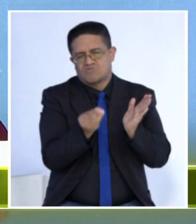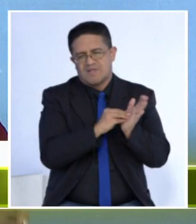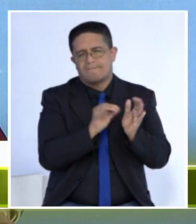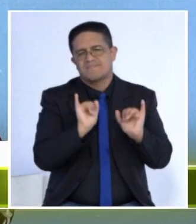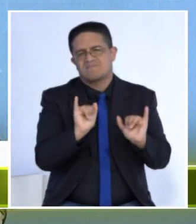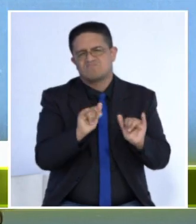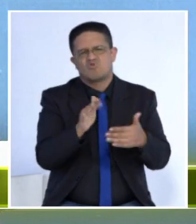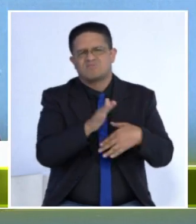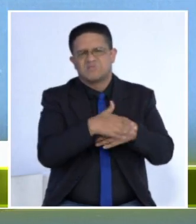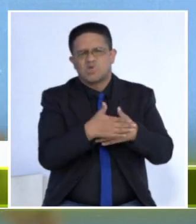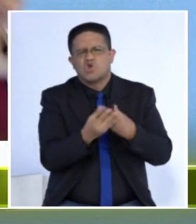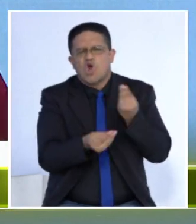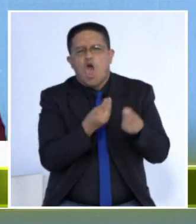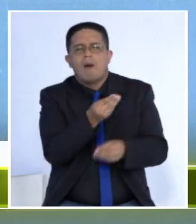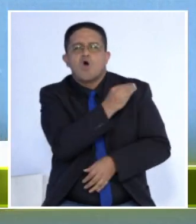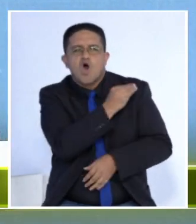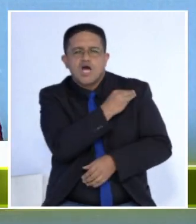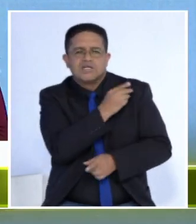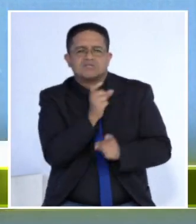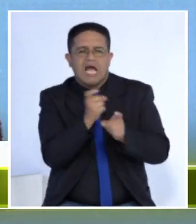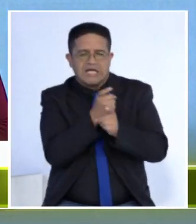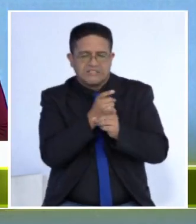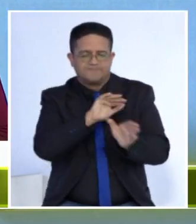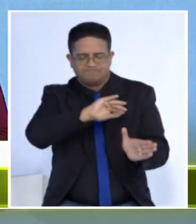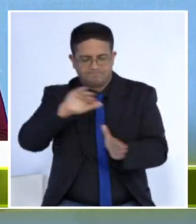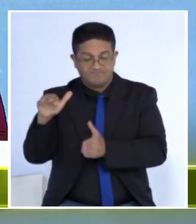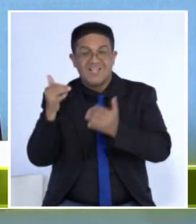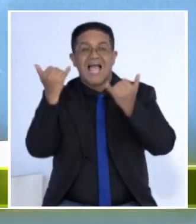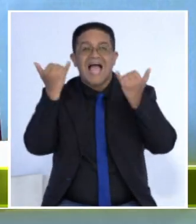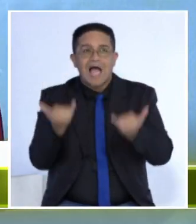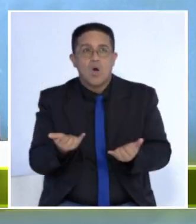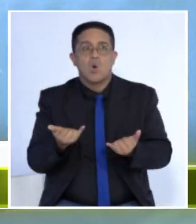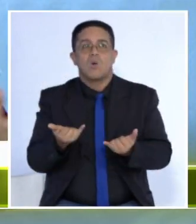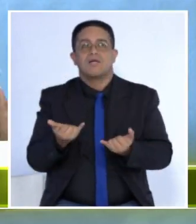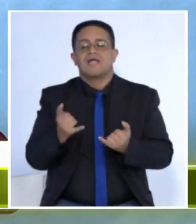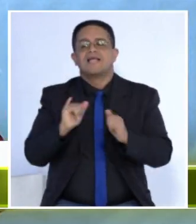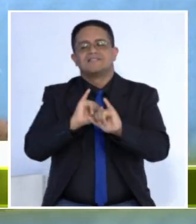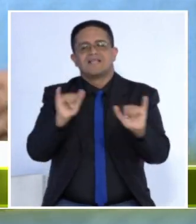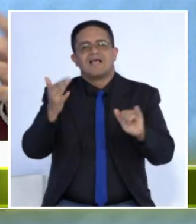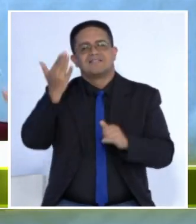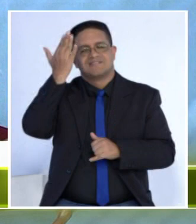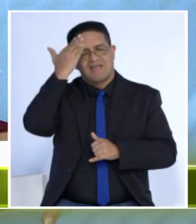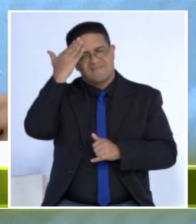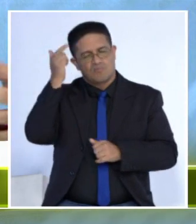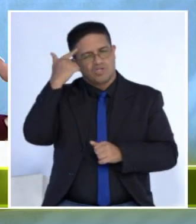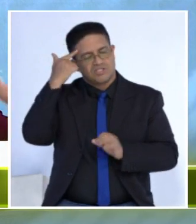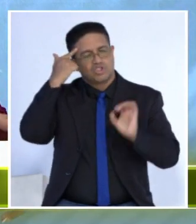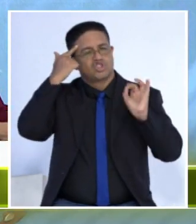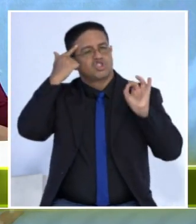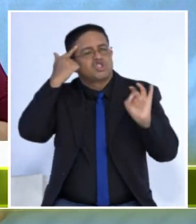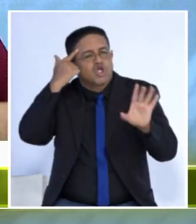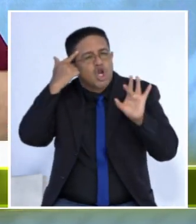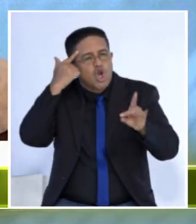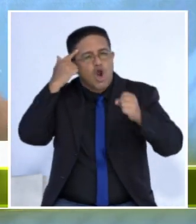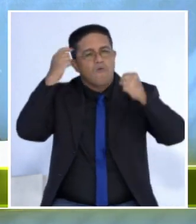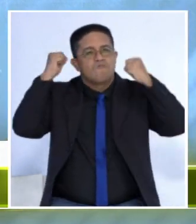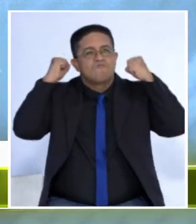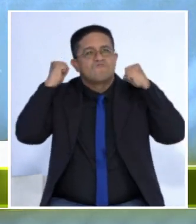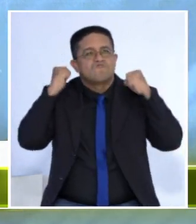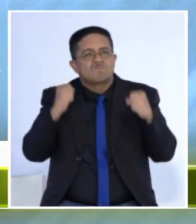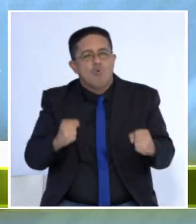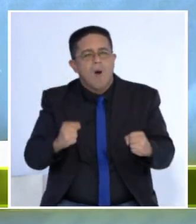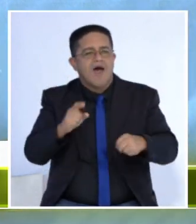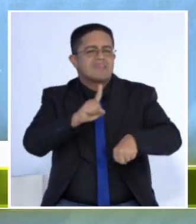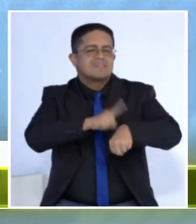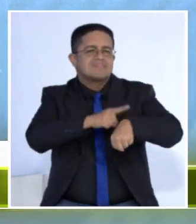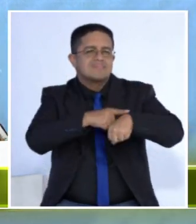la alerta del cáncer de cerebro? Ahora, ya que sabemos que uno de los principales síntomas es este dolor de cabeza intenso,